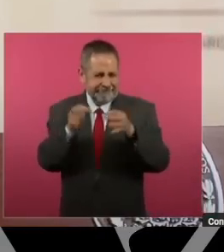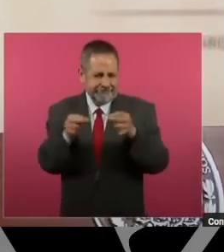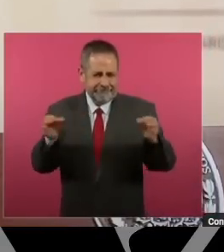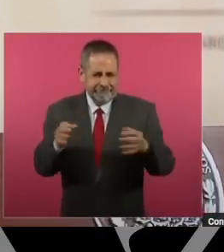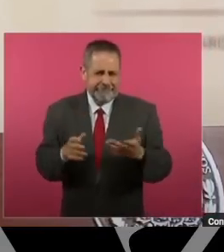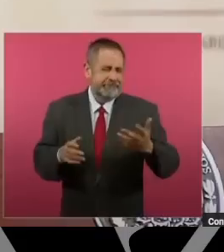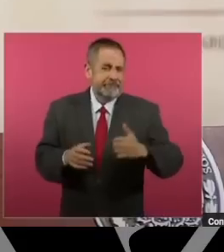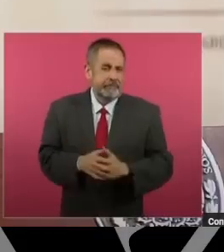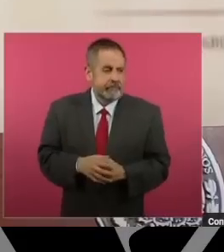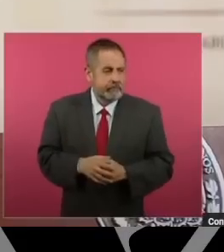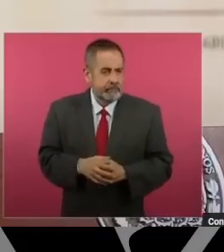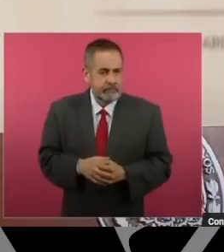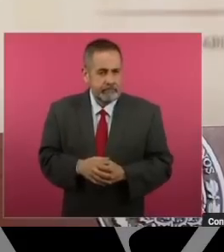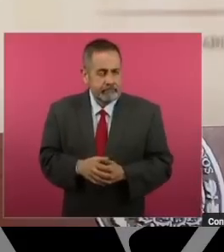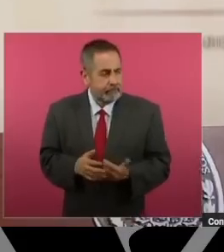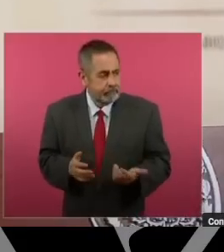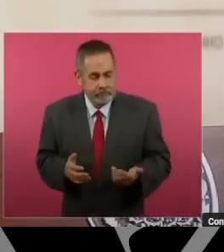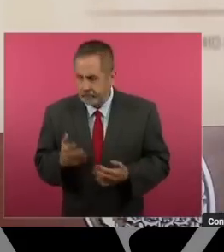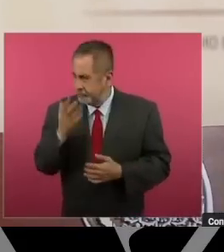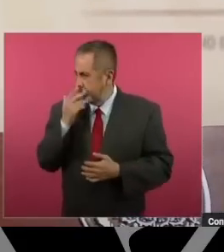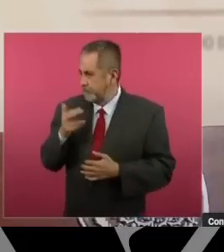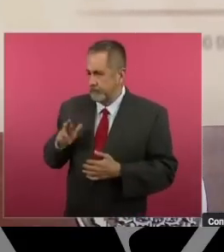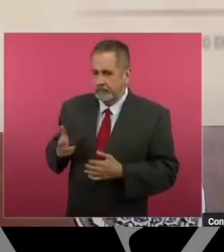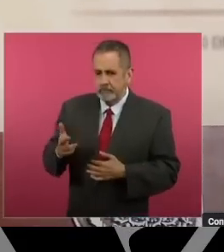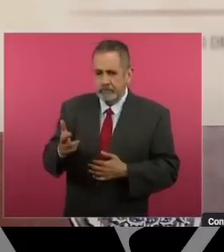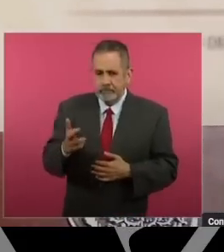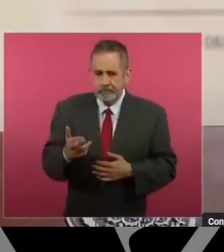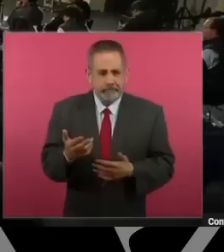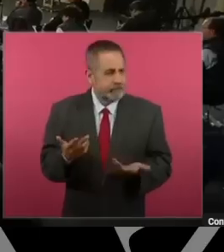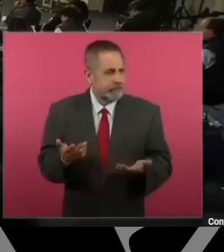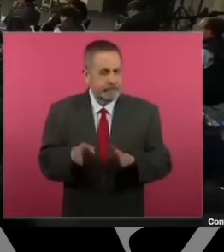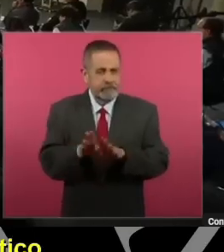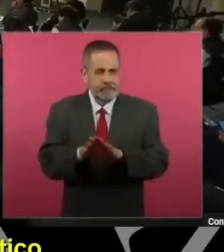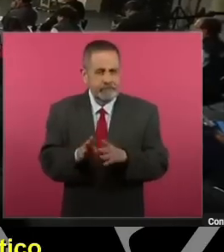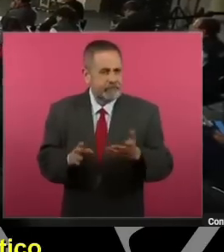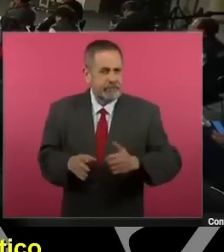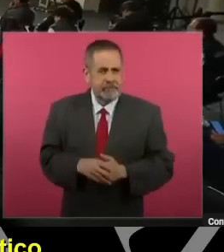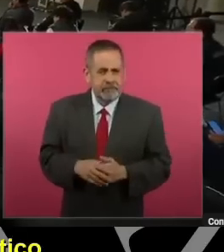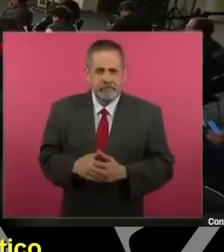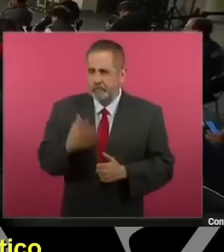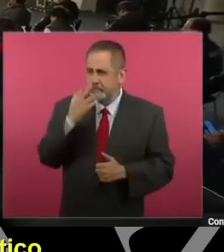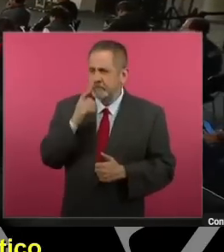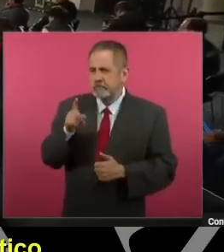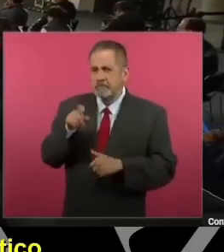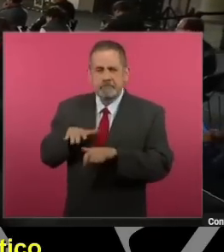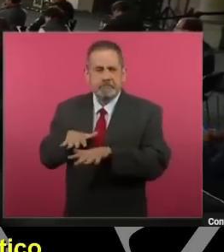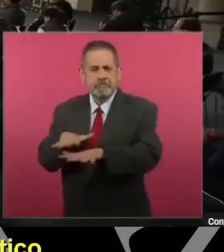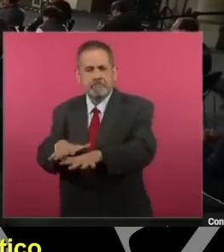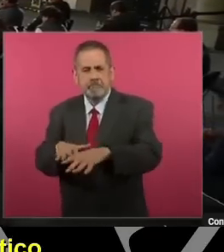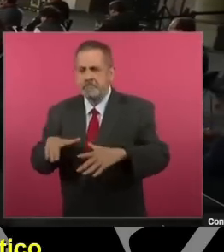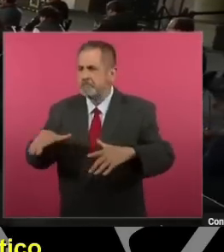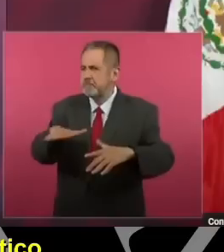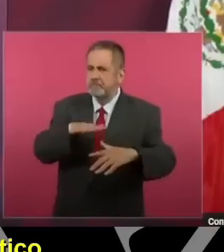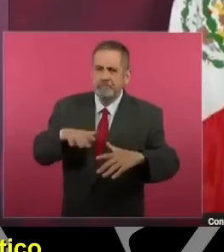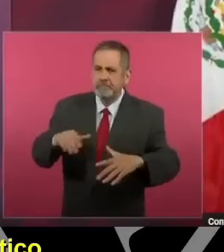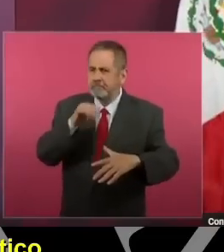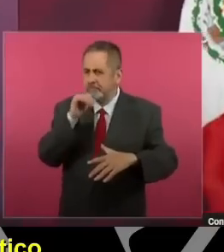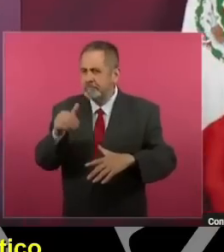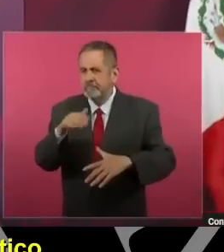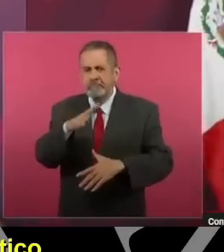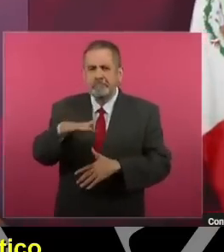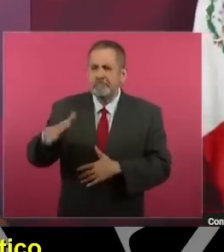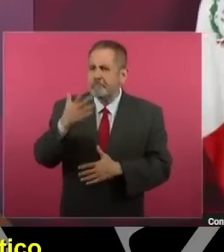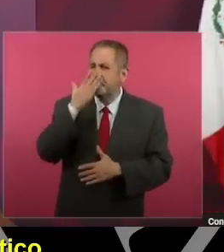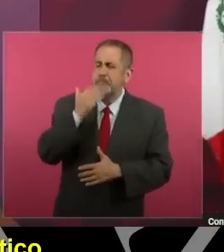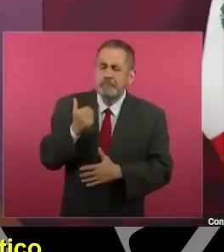si no hay Río si no hay arroyos no hay lagunas no hay